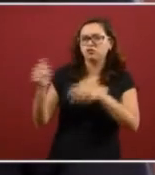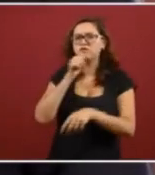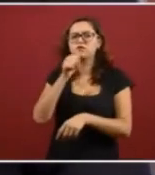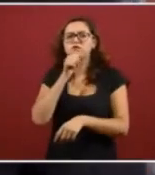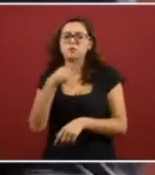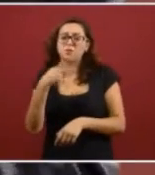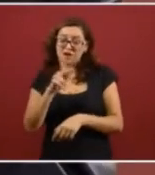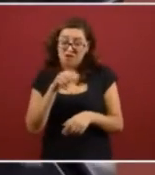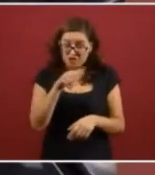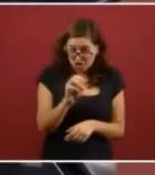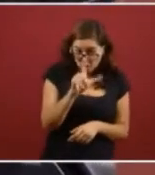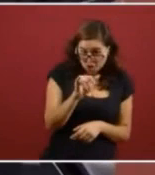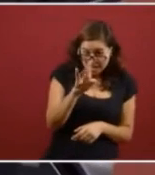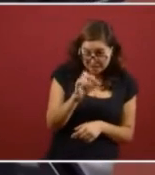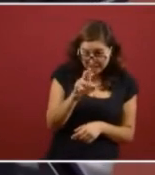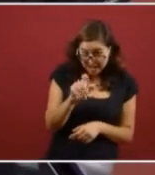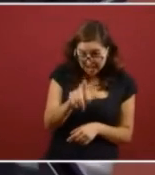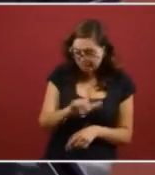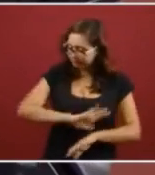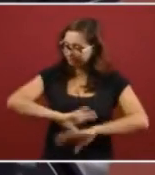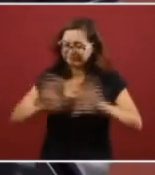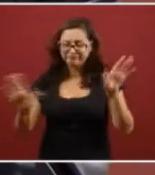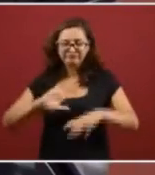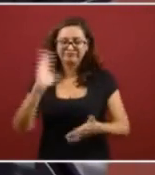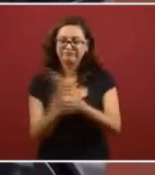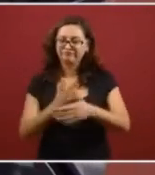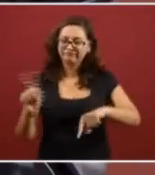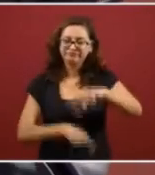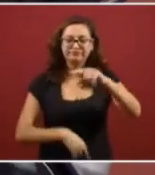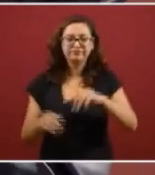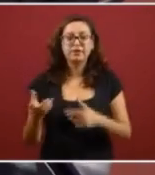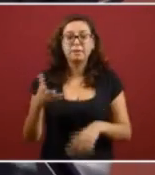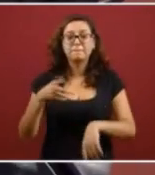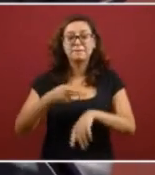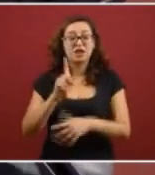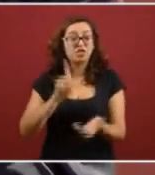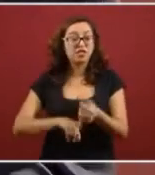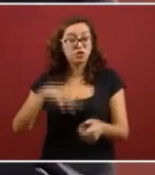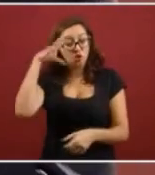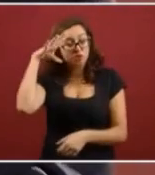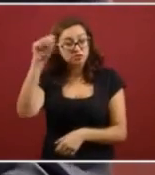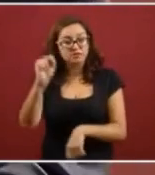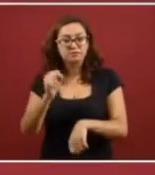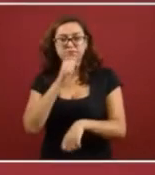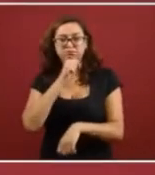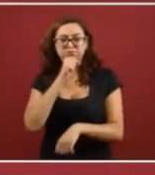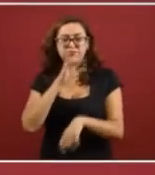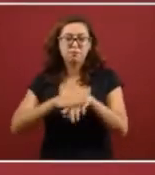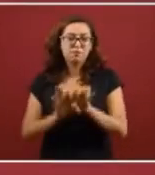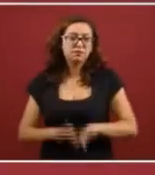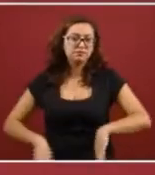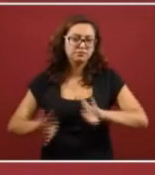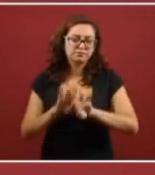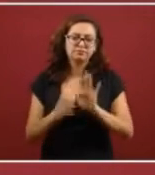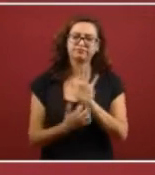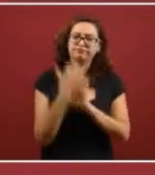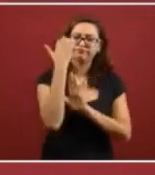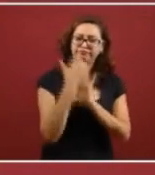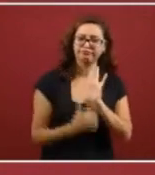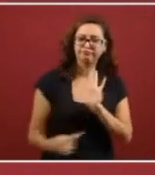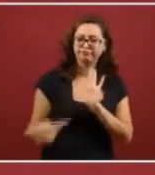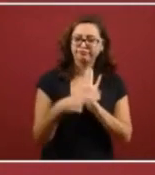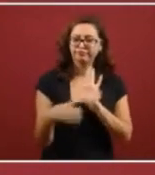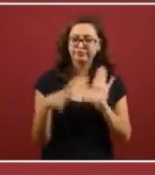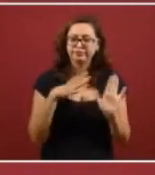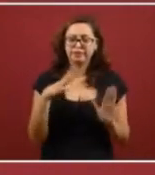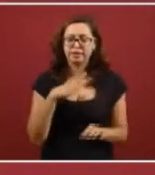title, but y it's not the same. Lo conceptual, lo and the concept and the fundamental está en el documento, is in the document. En